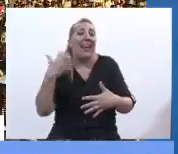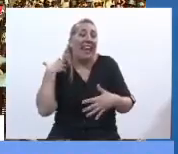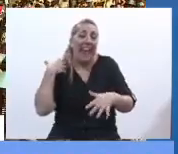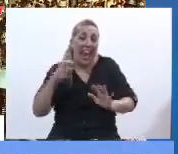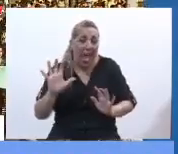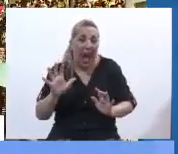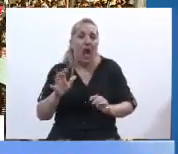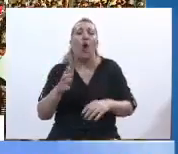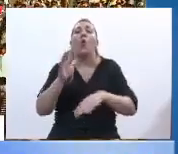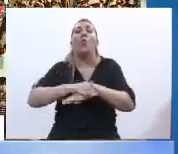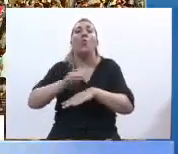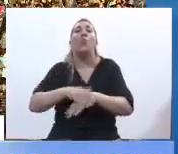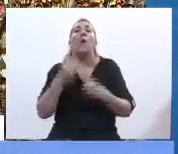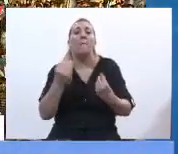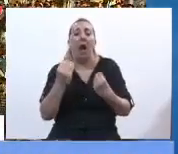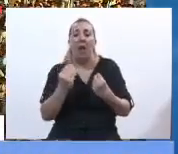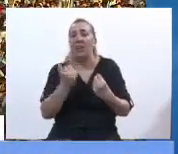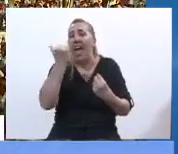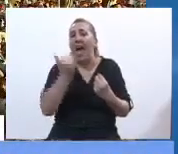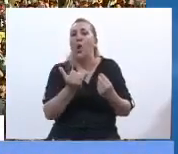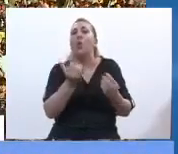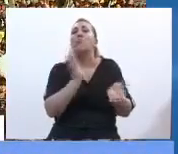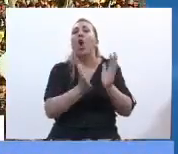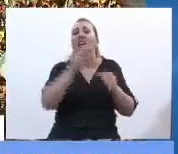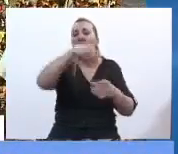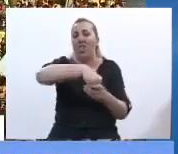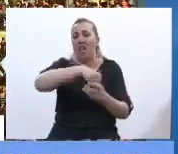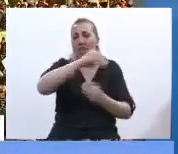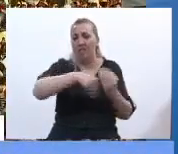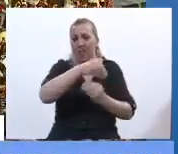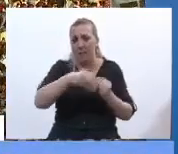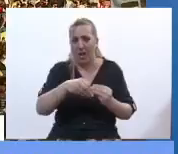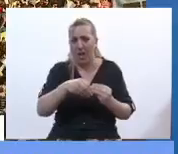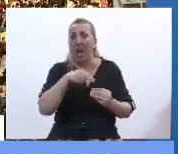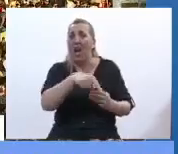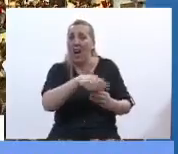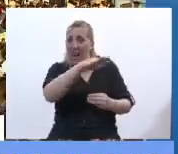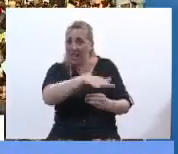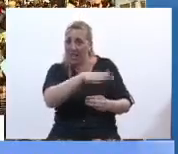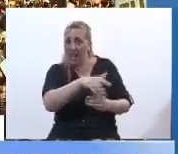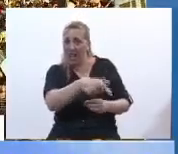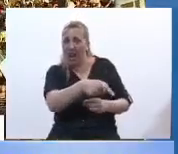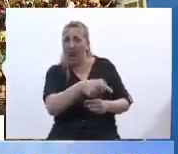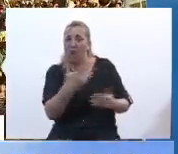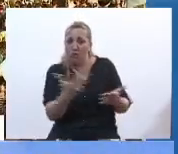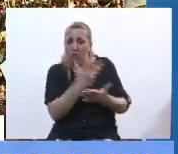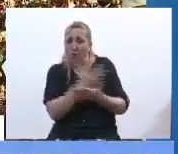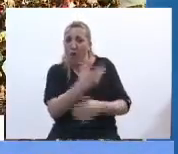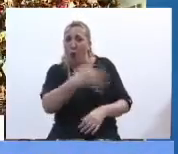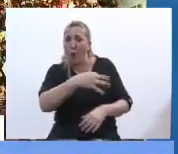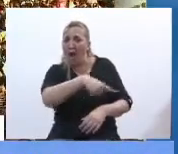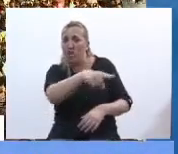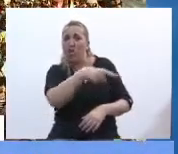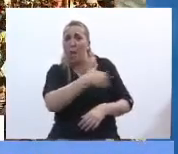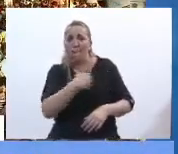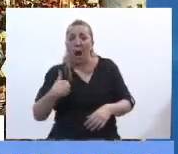los casos, son productos de violencia intrafamiliar. ¿Vamos a condenar a estas niñas a ser madres por no